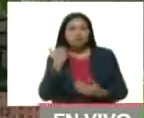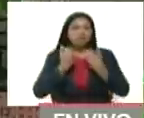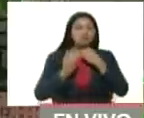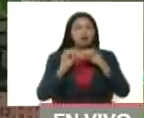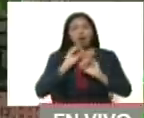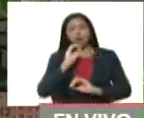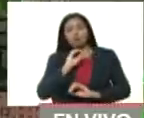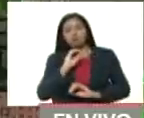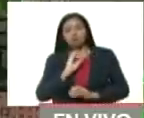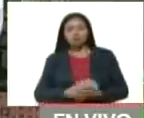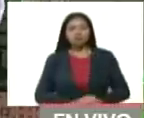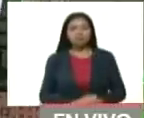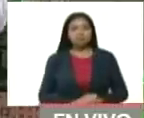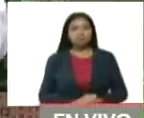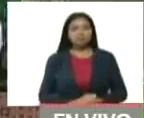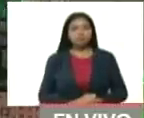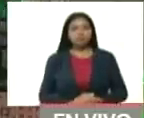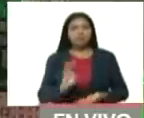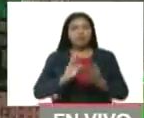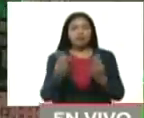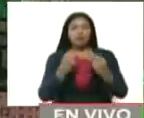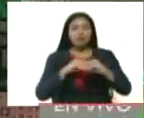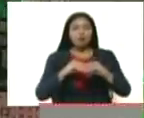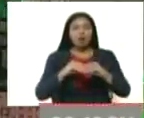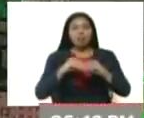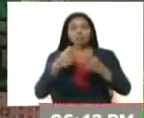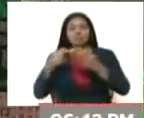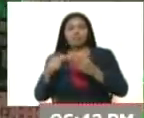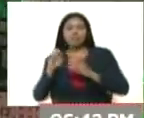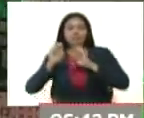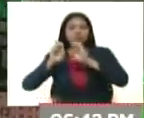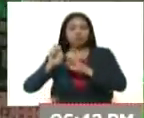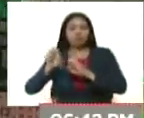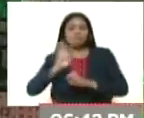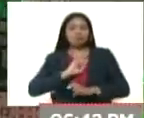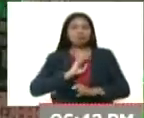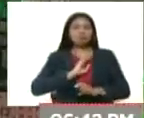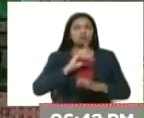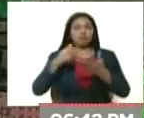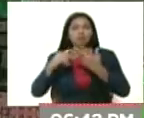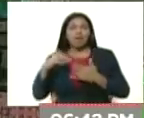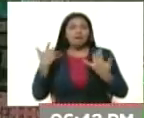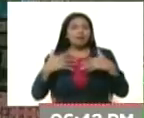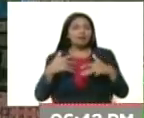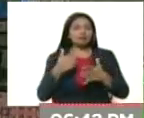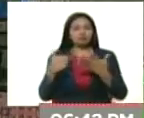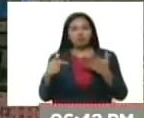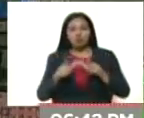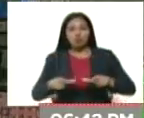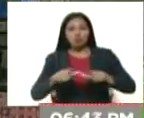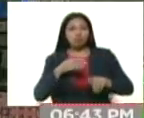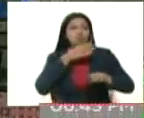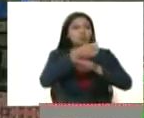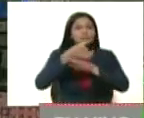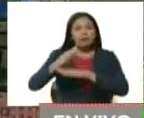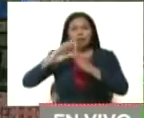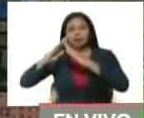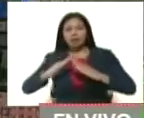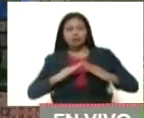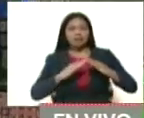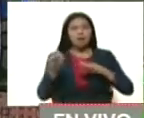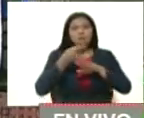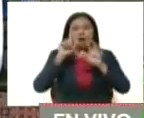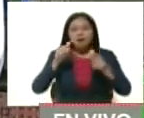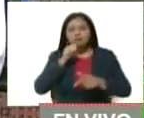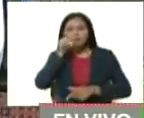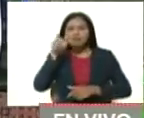o en centros de consulta externa, o en centros de triaje o en emergencia, nosotros nos fuimos a las casas a buscar